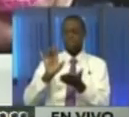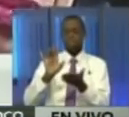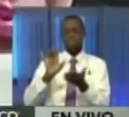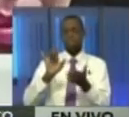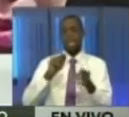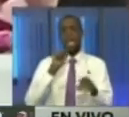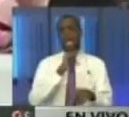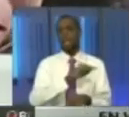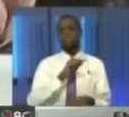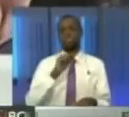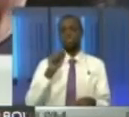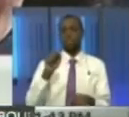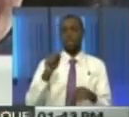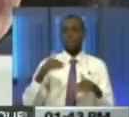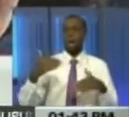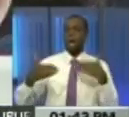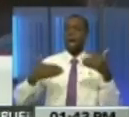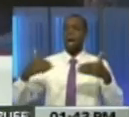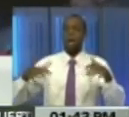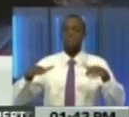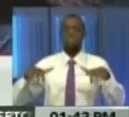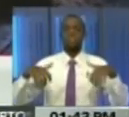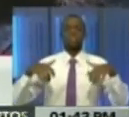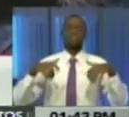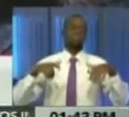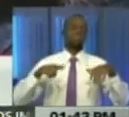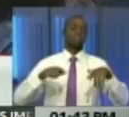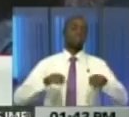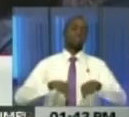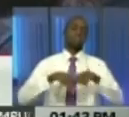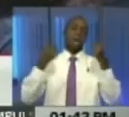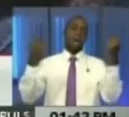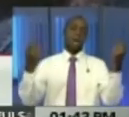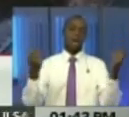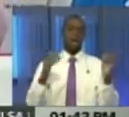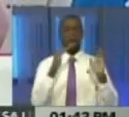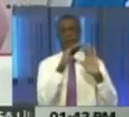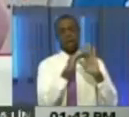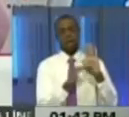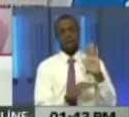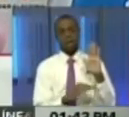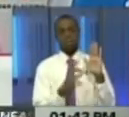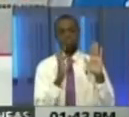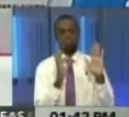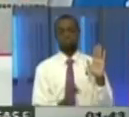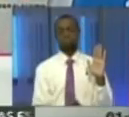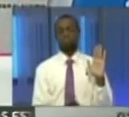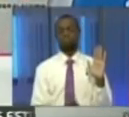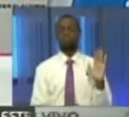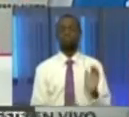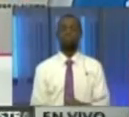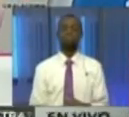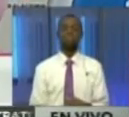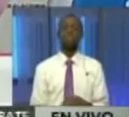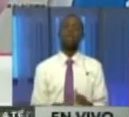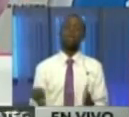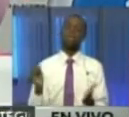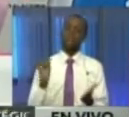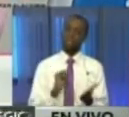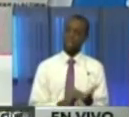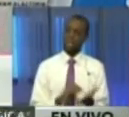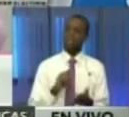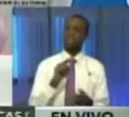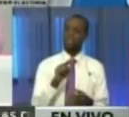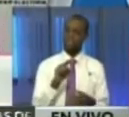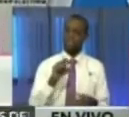lesionar la efectividad del mecanismo propiamente dicho. Es decir, de nuevo vuelvo a recordar